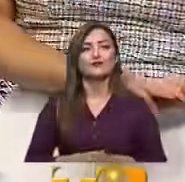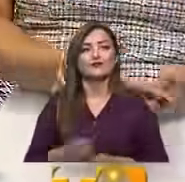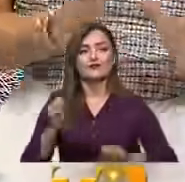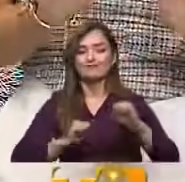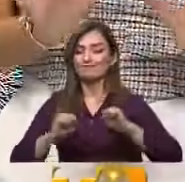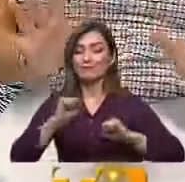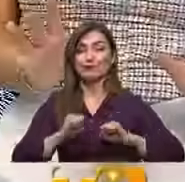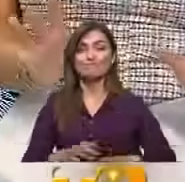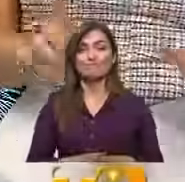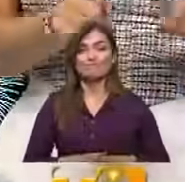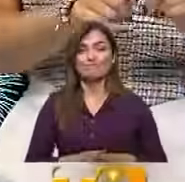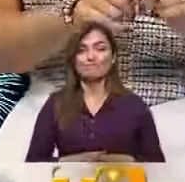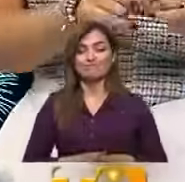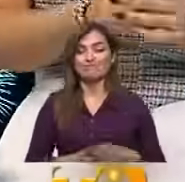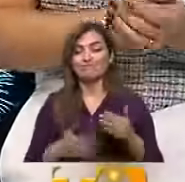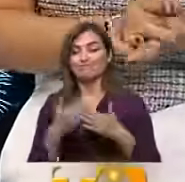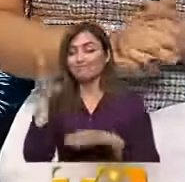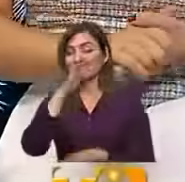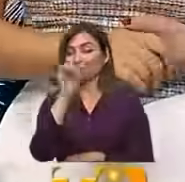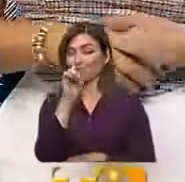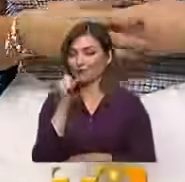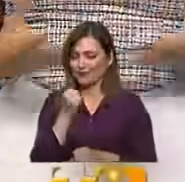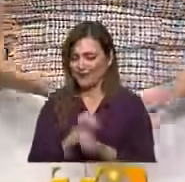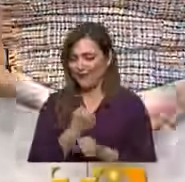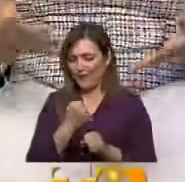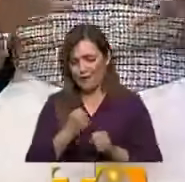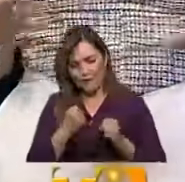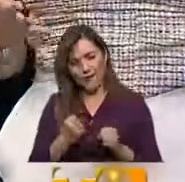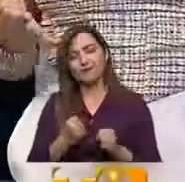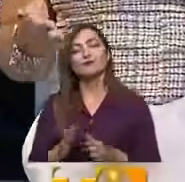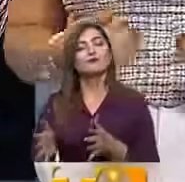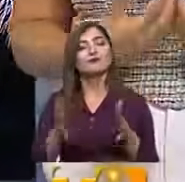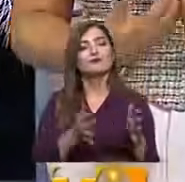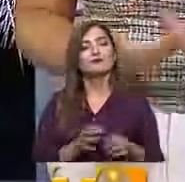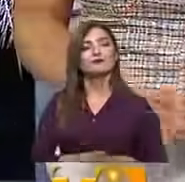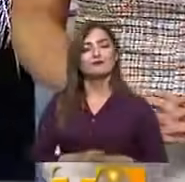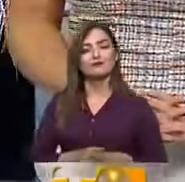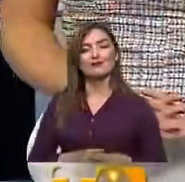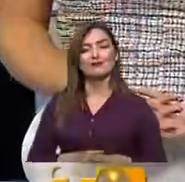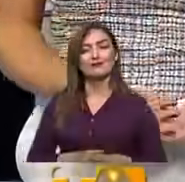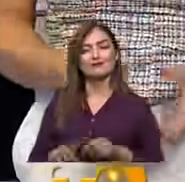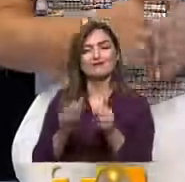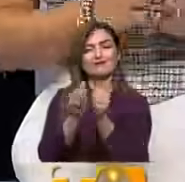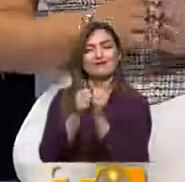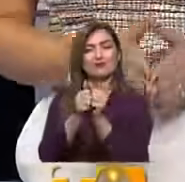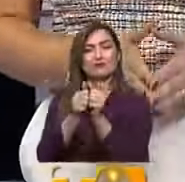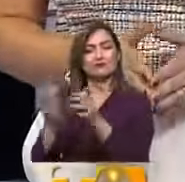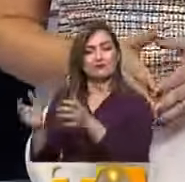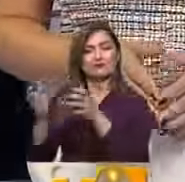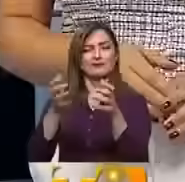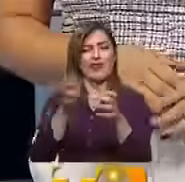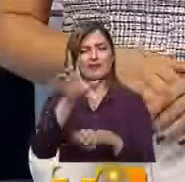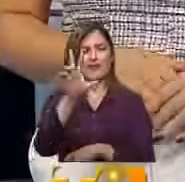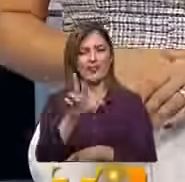esfuerzo también, porque las cosas no llegan de a gratis, ya sabe usted. Y bueno, les contamos que monigotes gigantes de nuestros héroes deportivos recorrerán